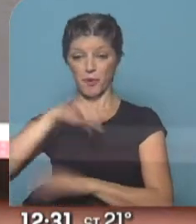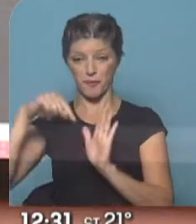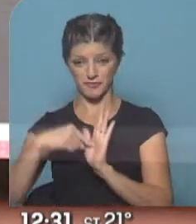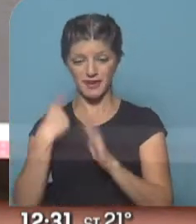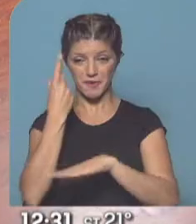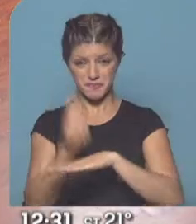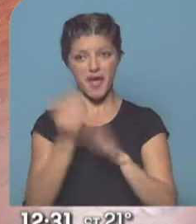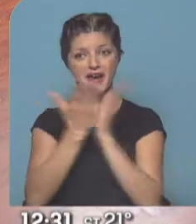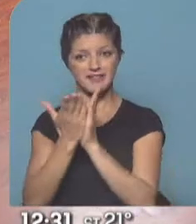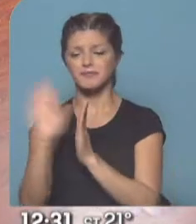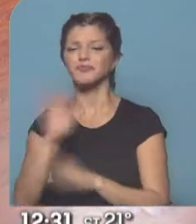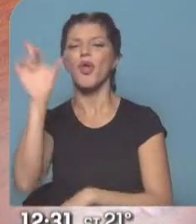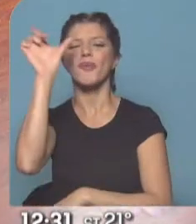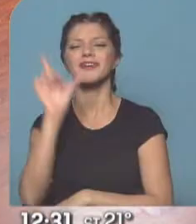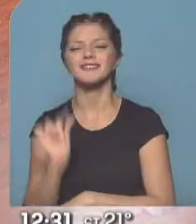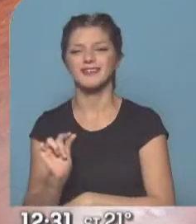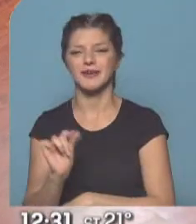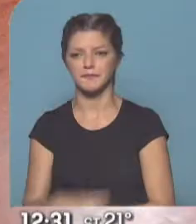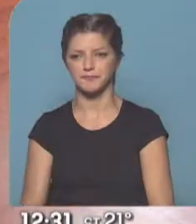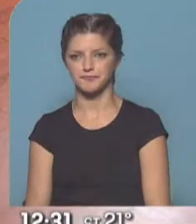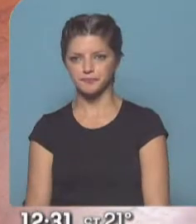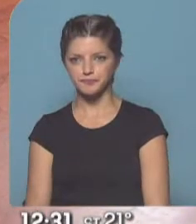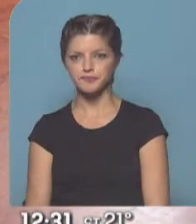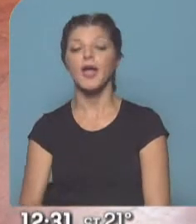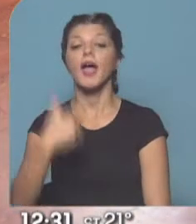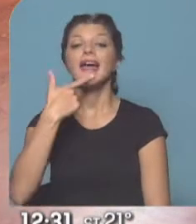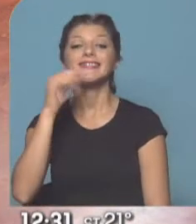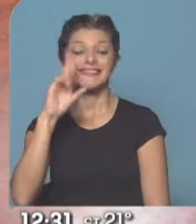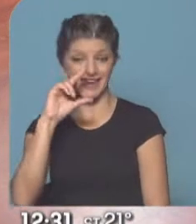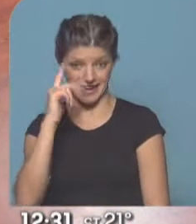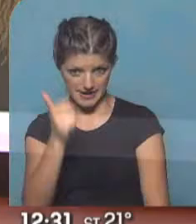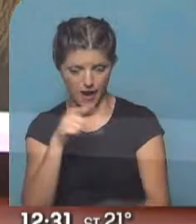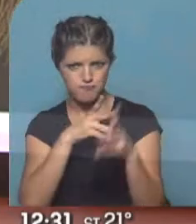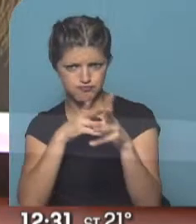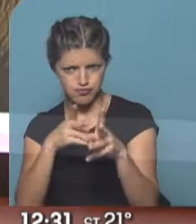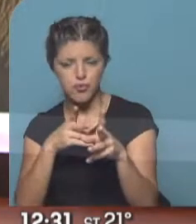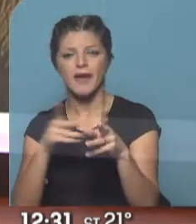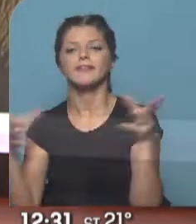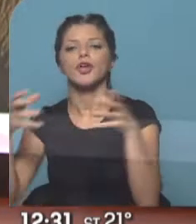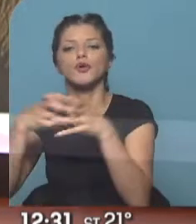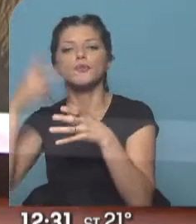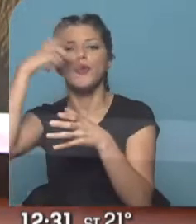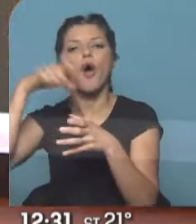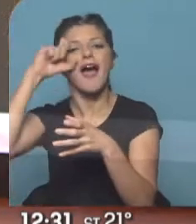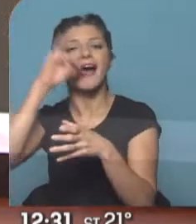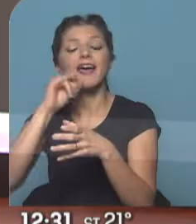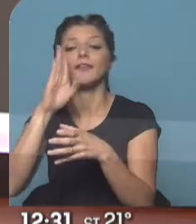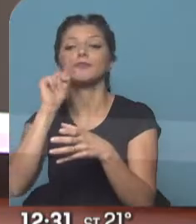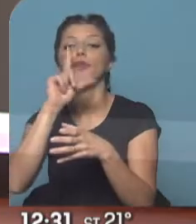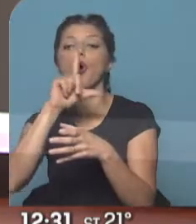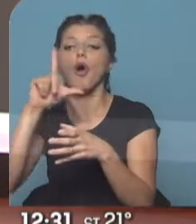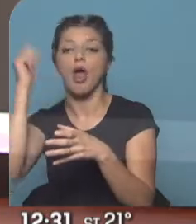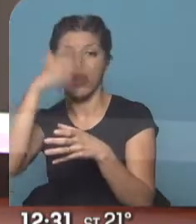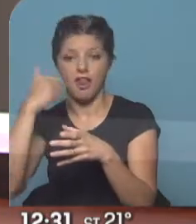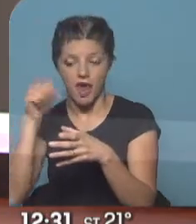todo el país. En medio de la guerra de Siria, Hezbollah busca su destino fuera de sus fronteras, busca proyectarse